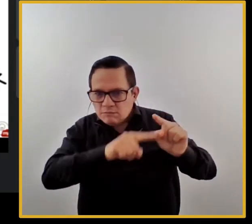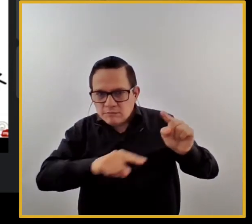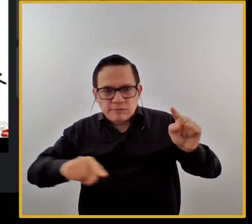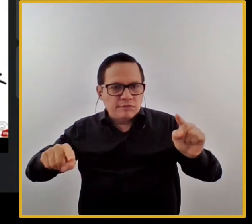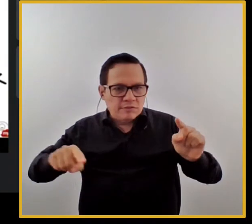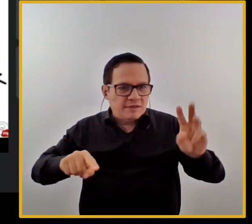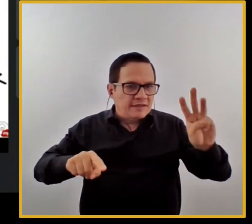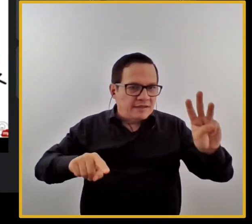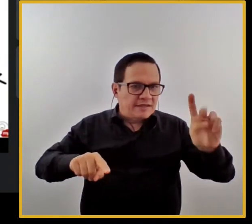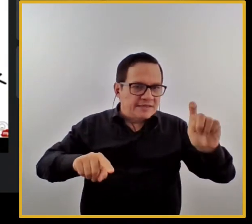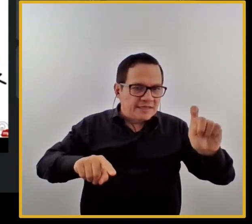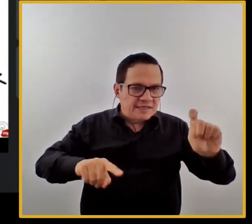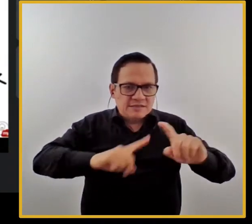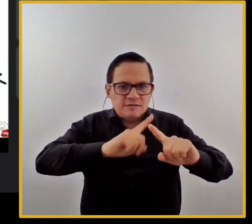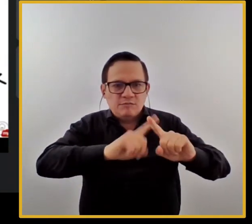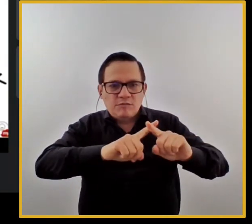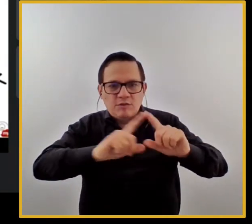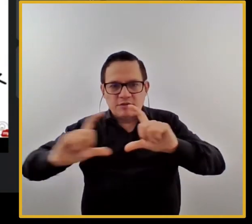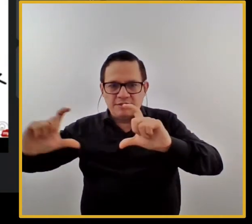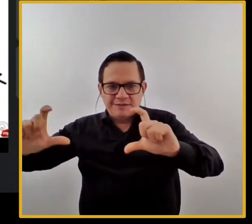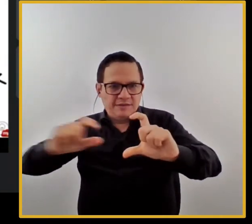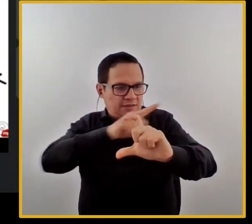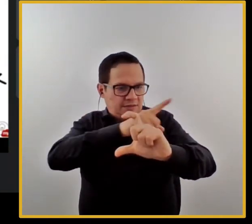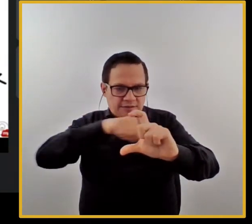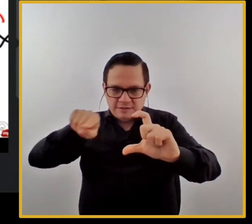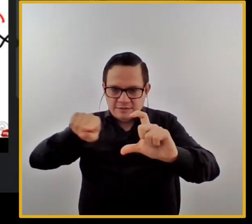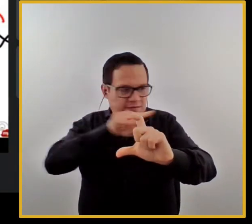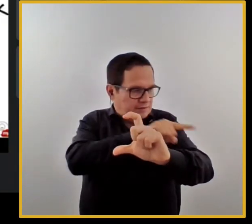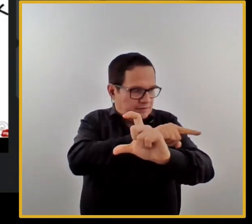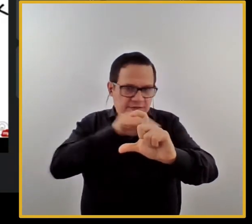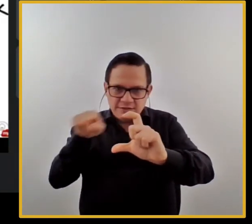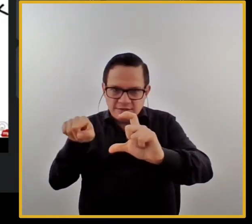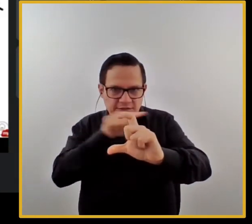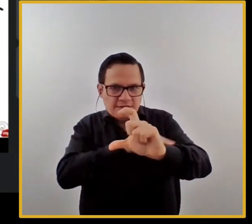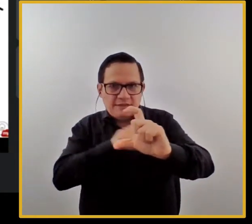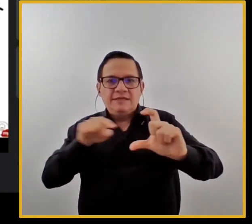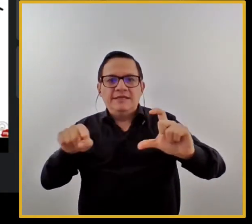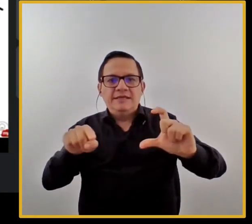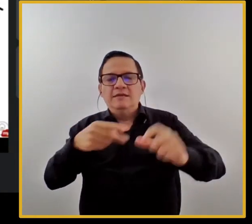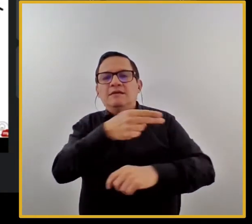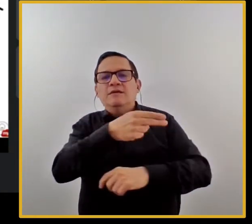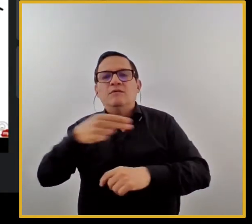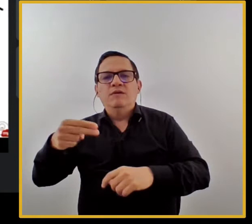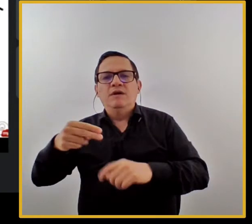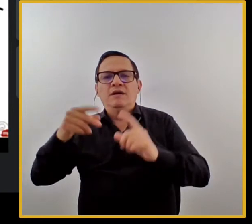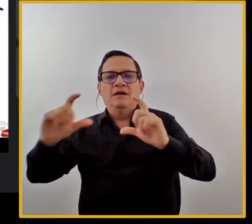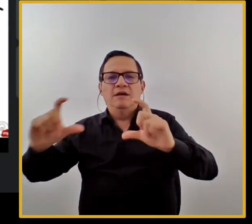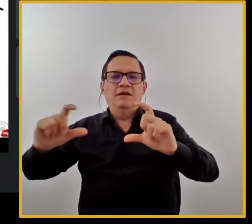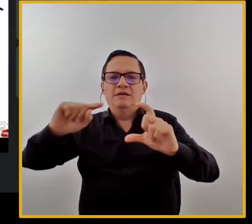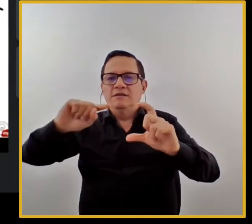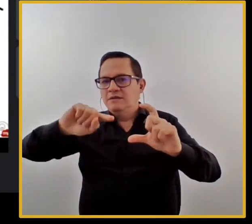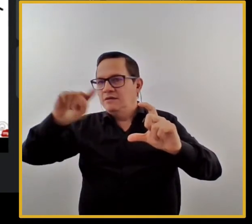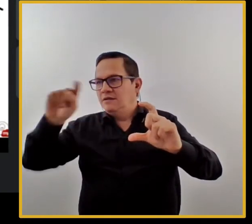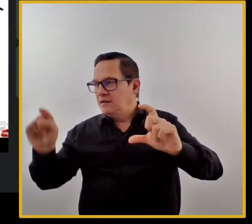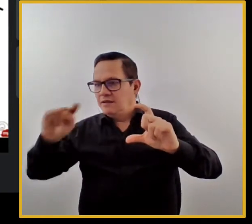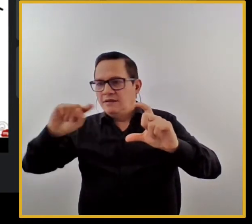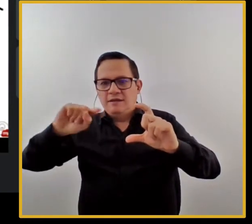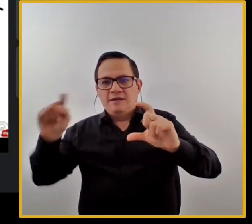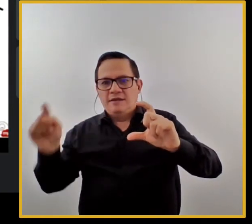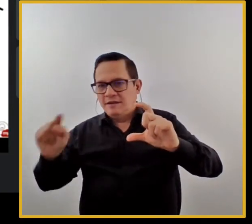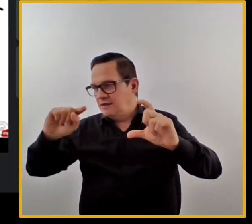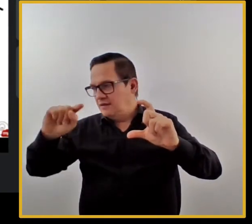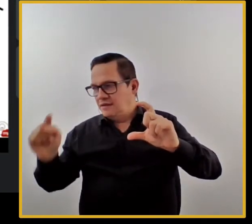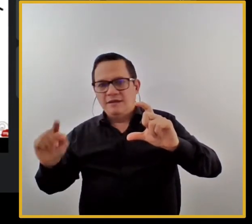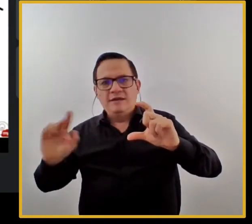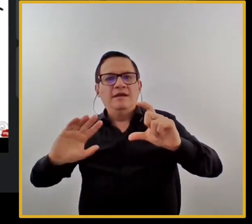Ese producto que tenemos allí. Y entonces, al resolverlo,